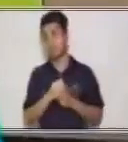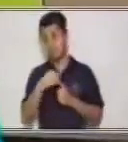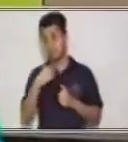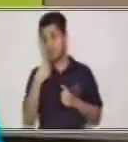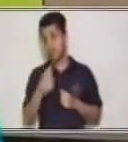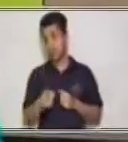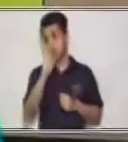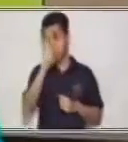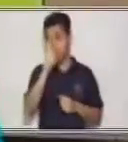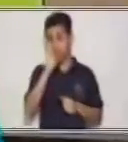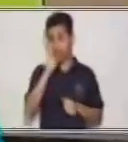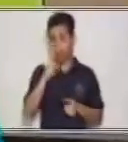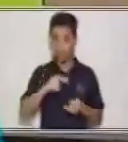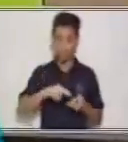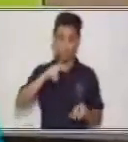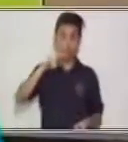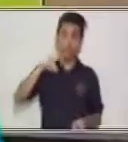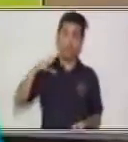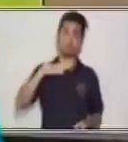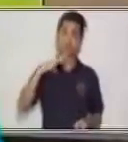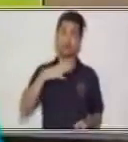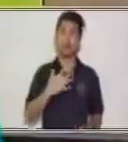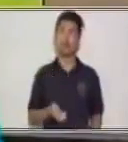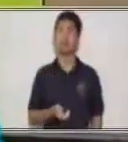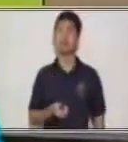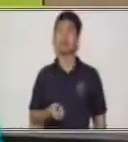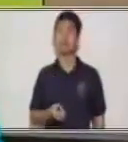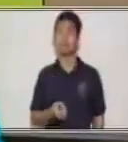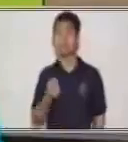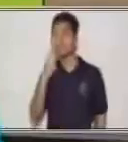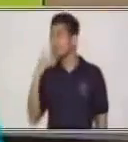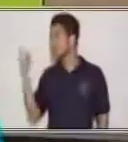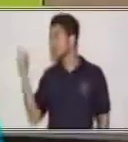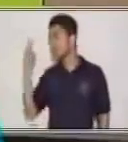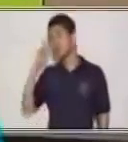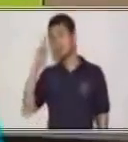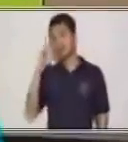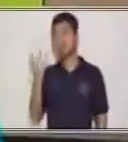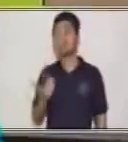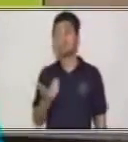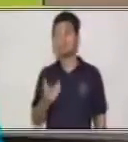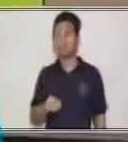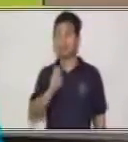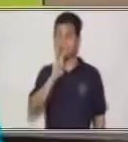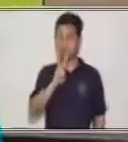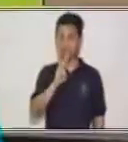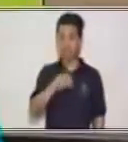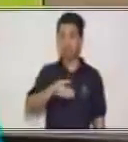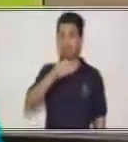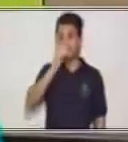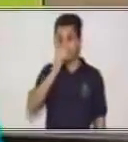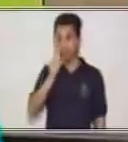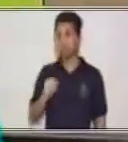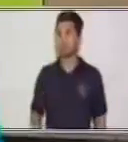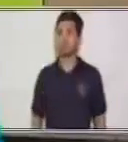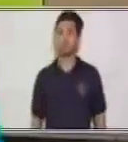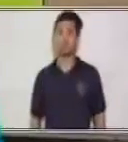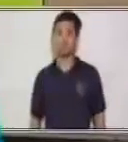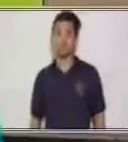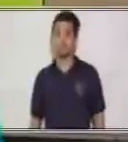botella tiene, a ver, ¿cuántos vasos? Tiene 3 vasos, muy